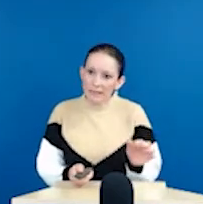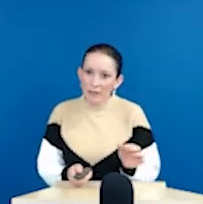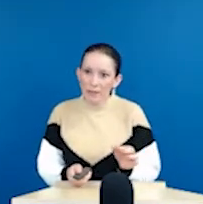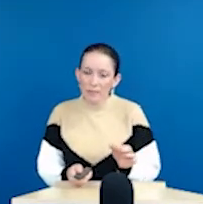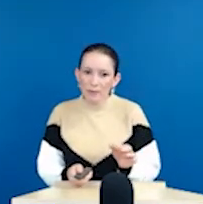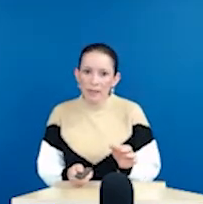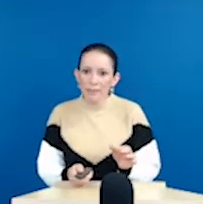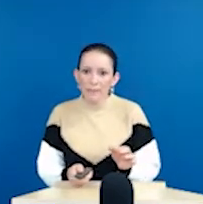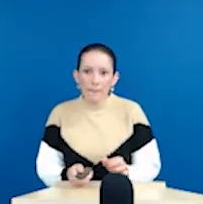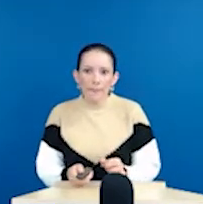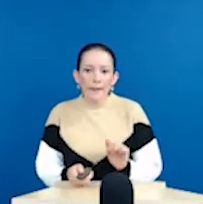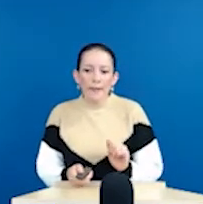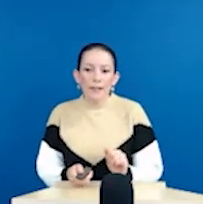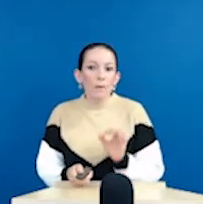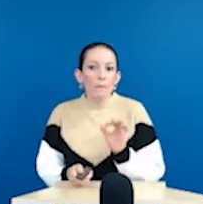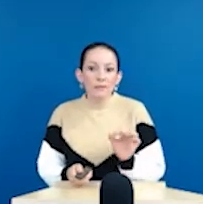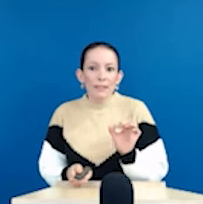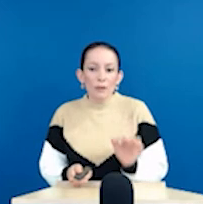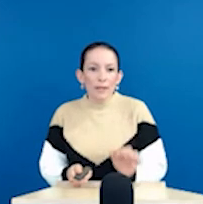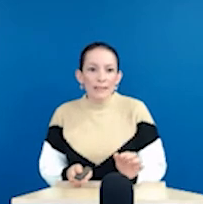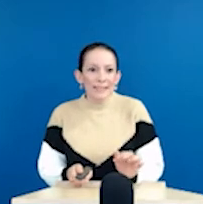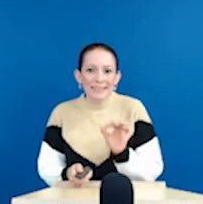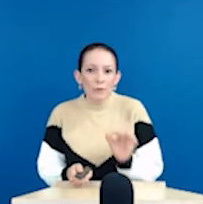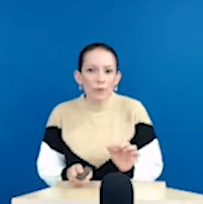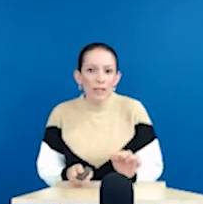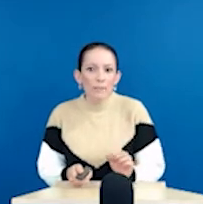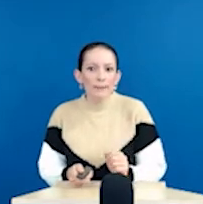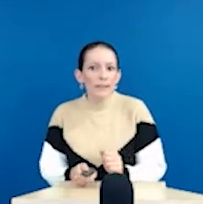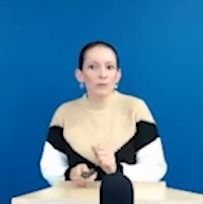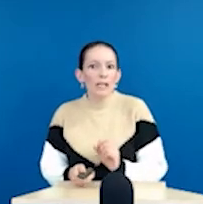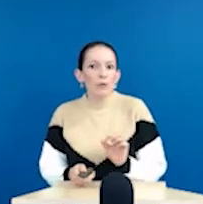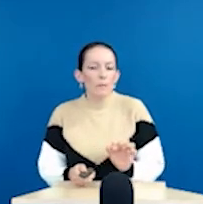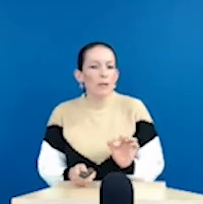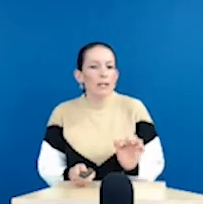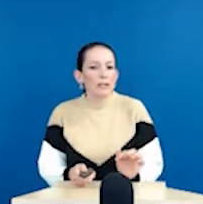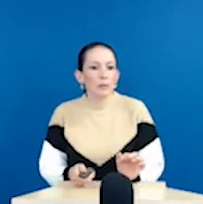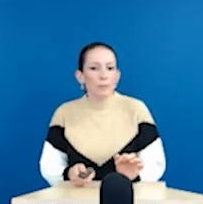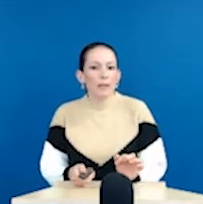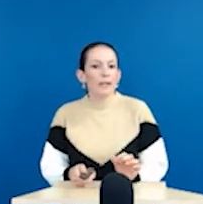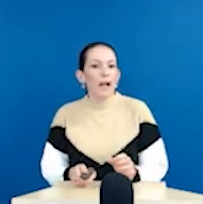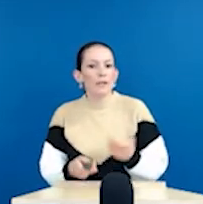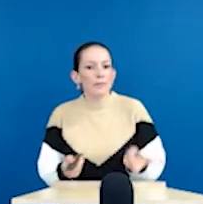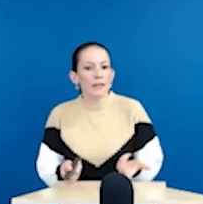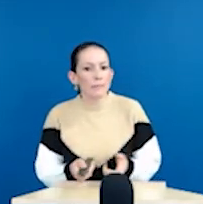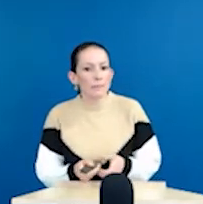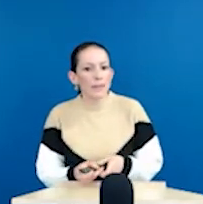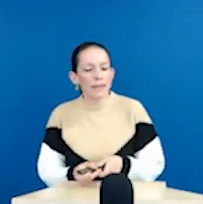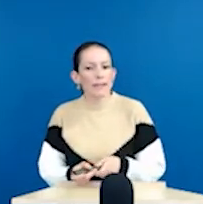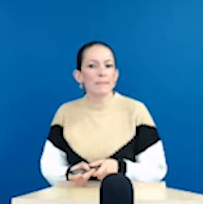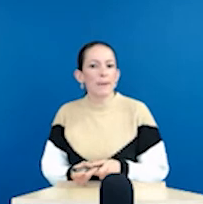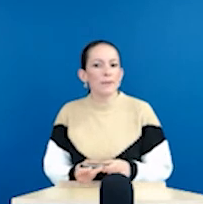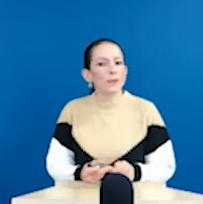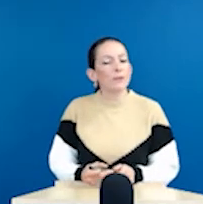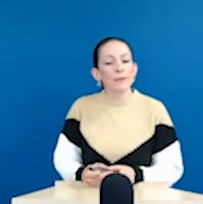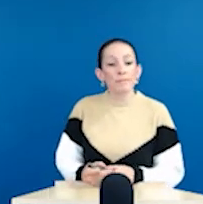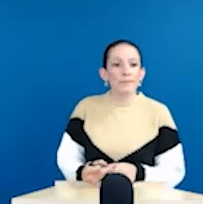después de administrar una quimioterapia, lo más seguro que le va a pasar es una leucopenia y una neutropenia. Hay unas